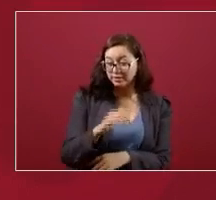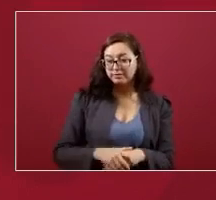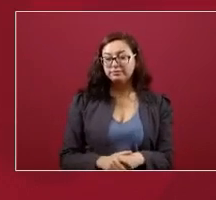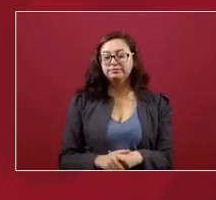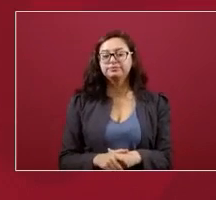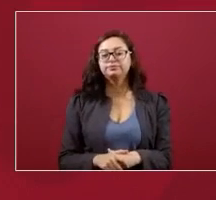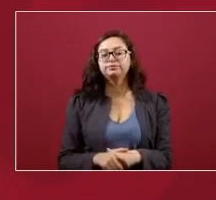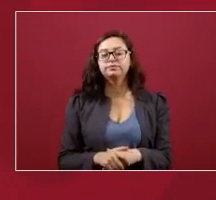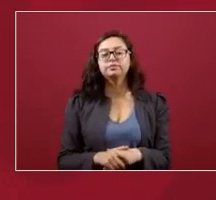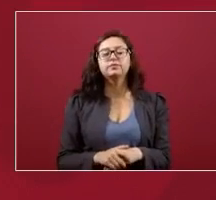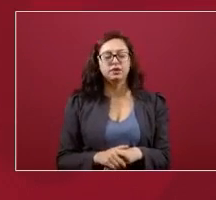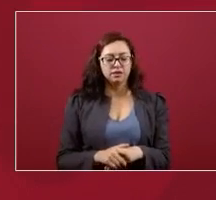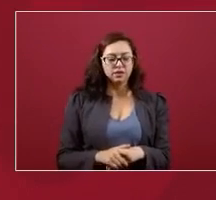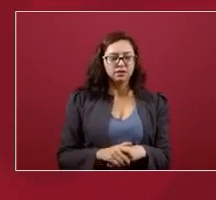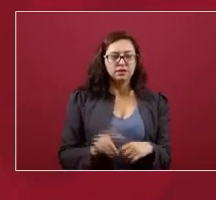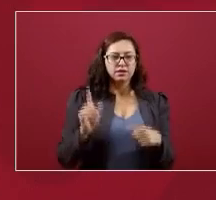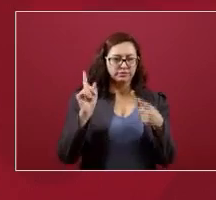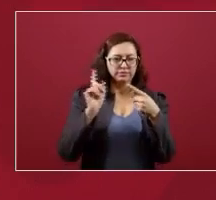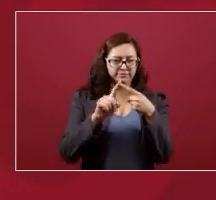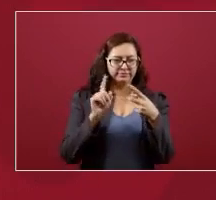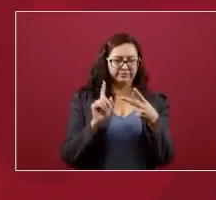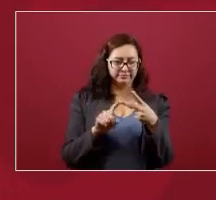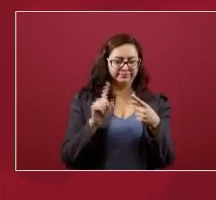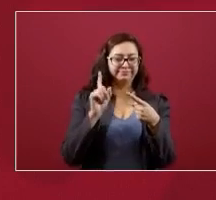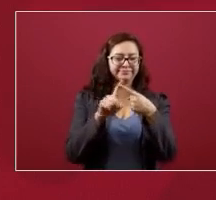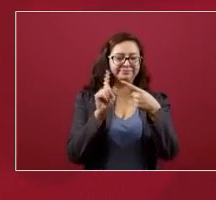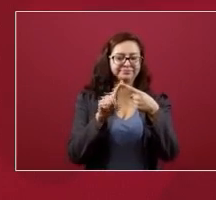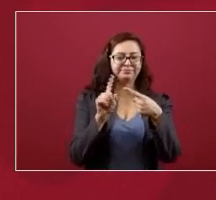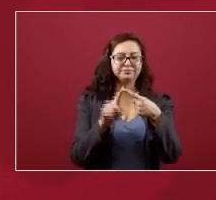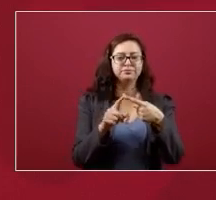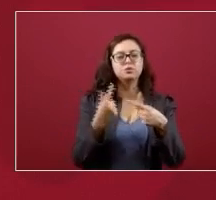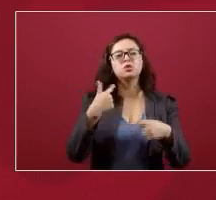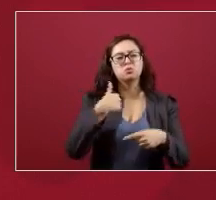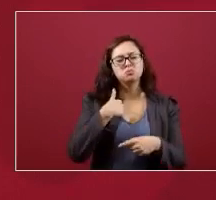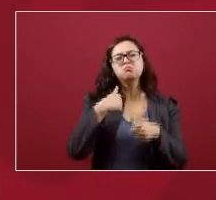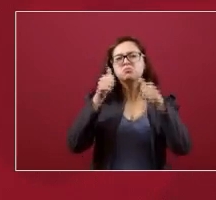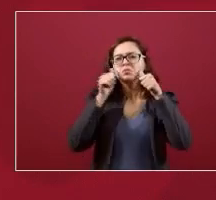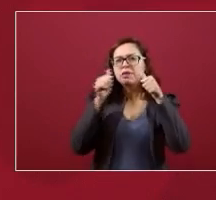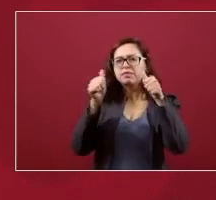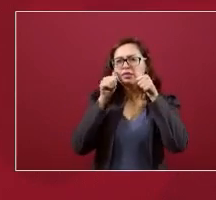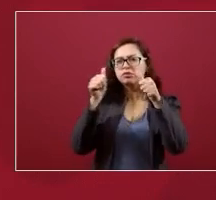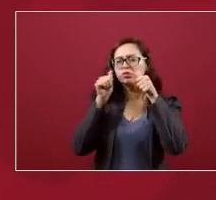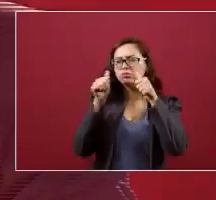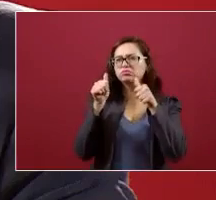el planteamiento que hicieron legisladores